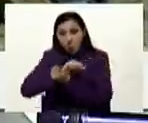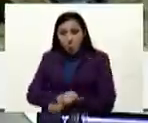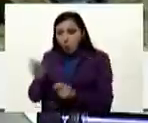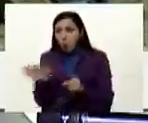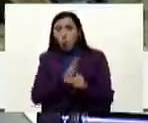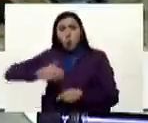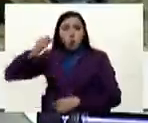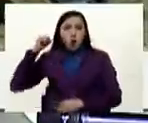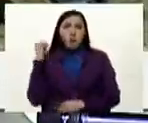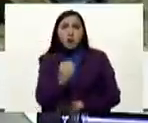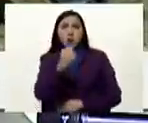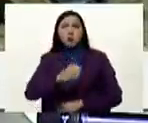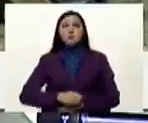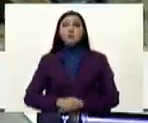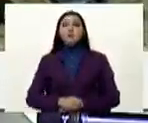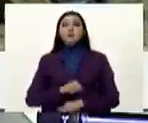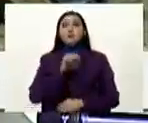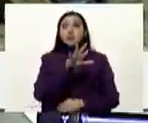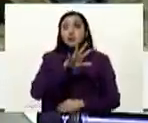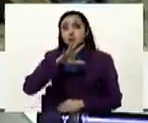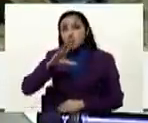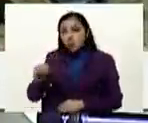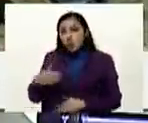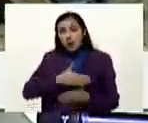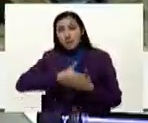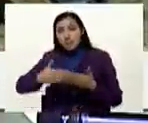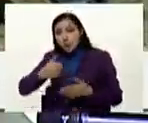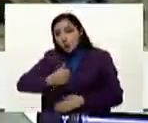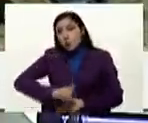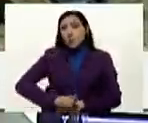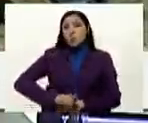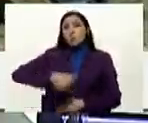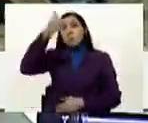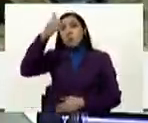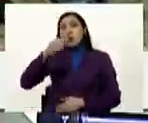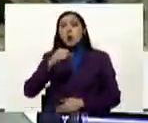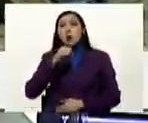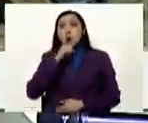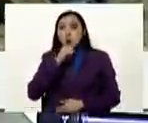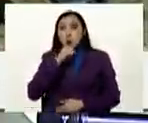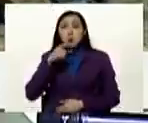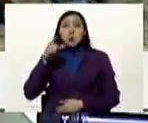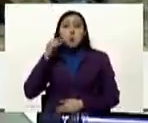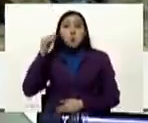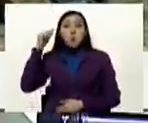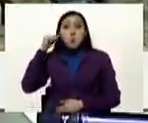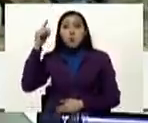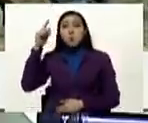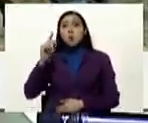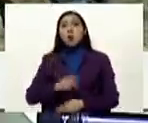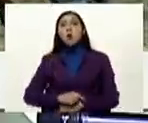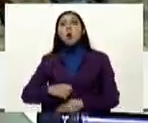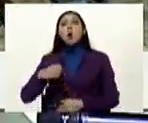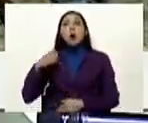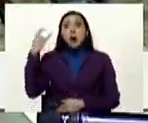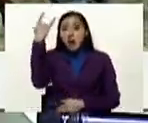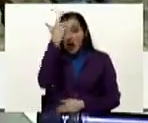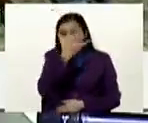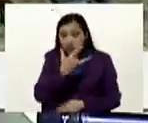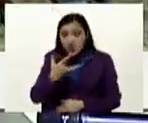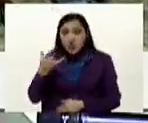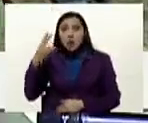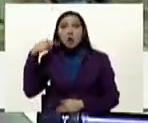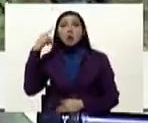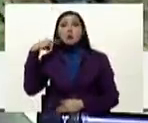asesinó a más de 50 millones de abuelos y abuelas del África, de africanos,